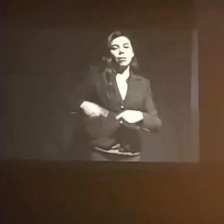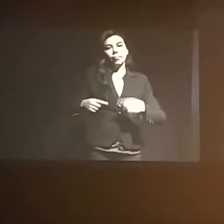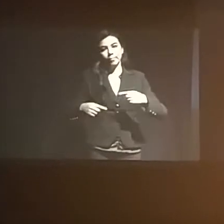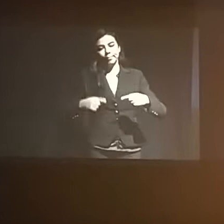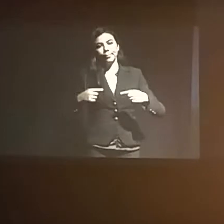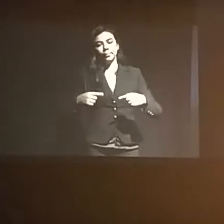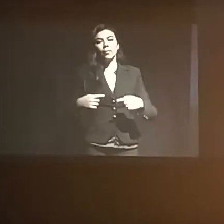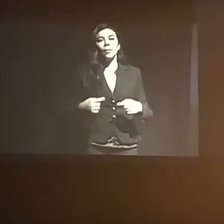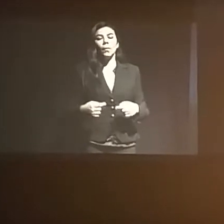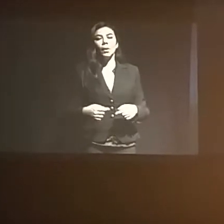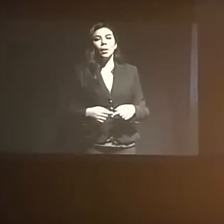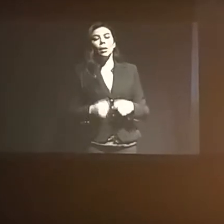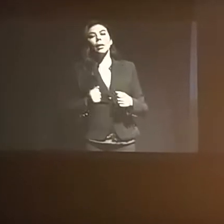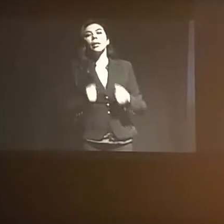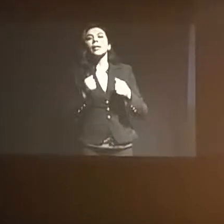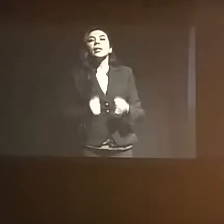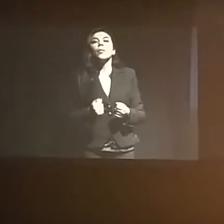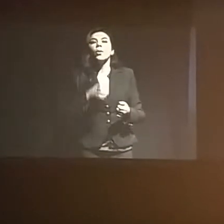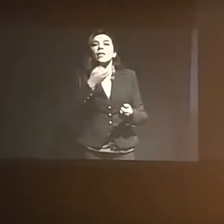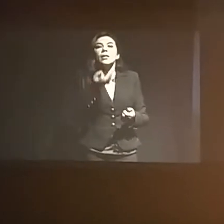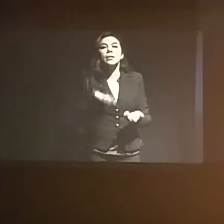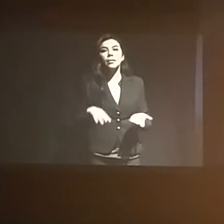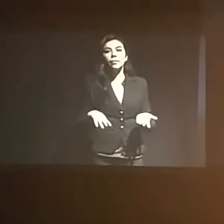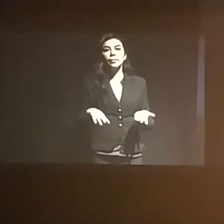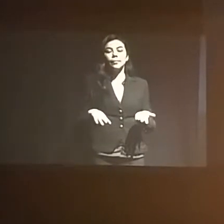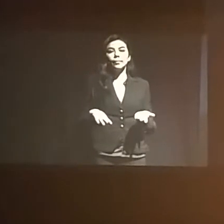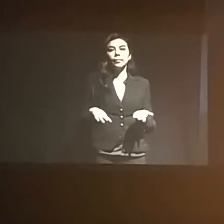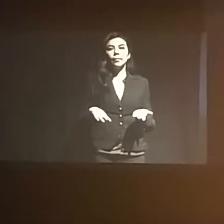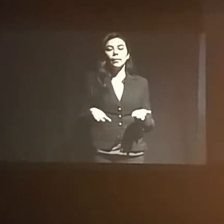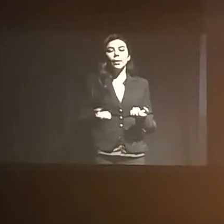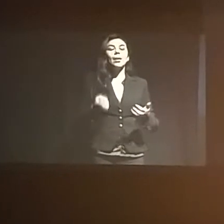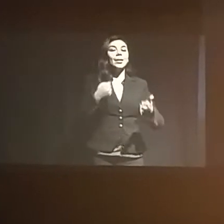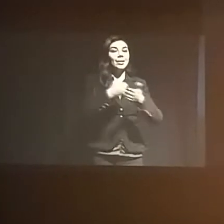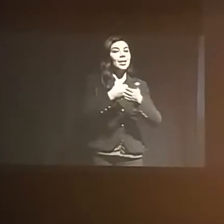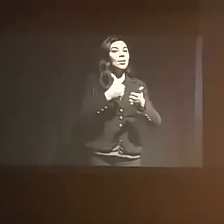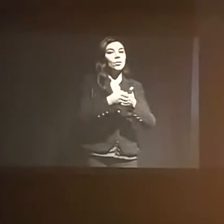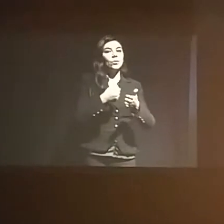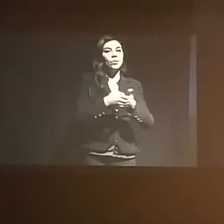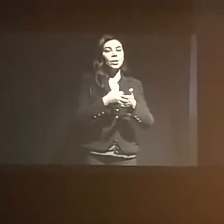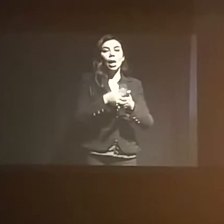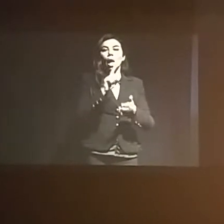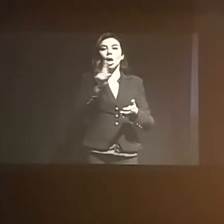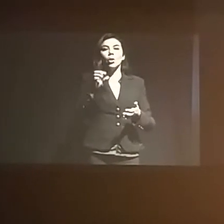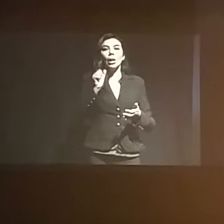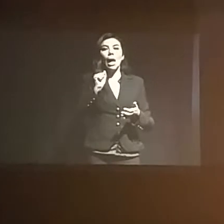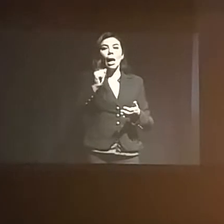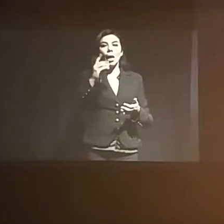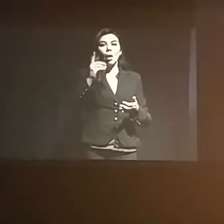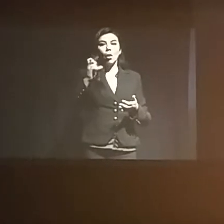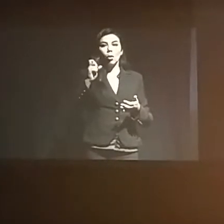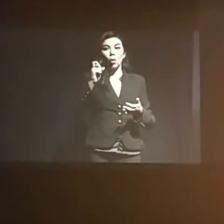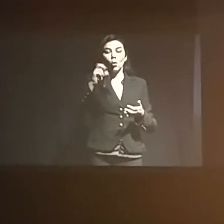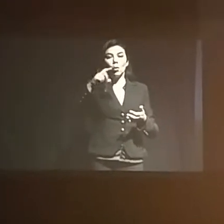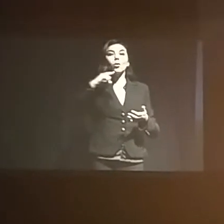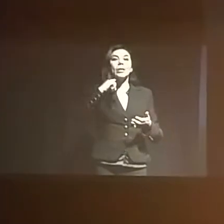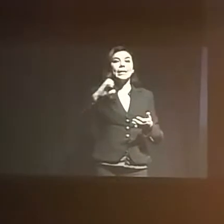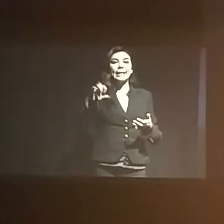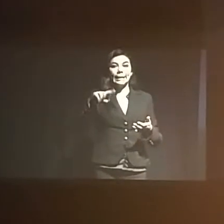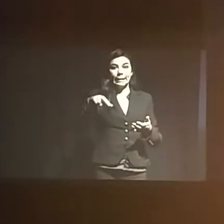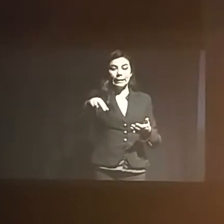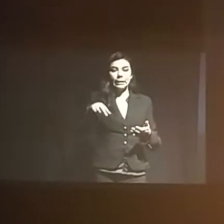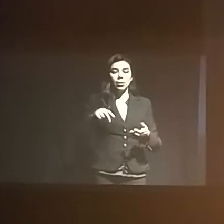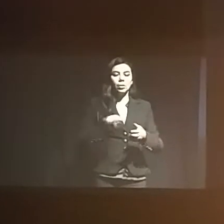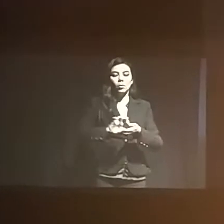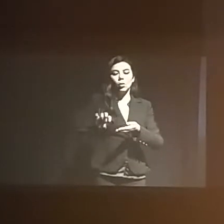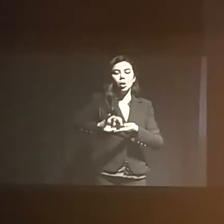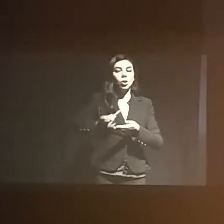¿Y qué te pueden decir en patrimonio entonces? Entonces, la lucha está, no saquemos el adoquín, pongamos el adoquín, sino que cómo entonces encontramos una solución de